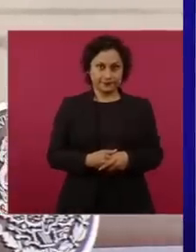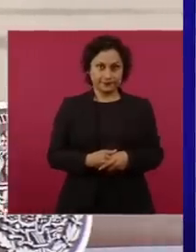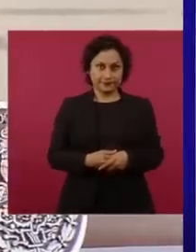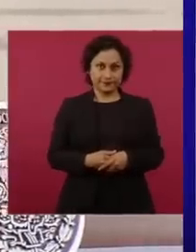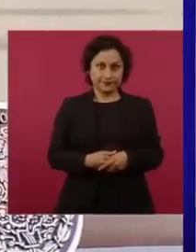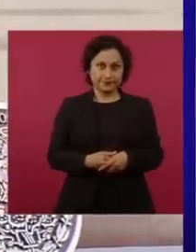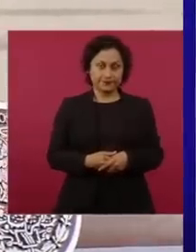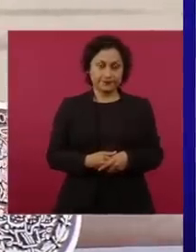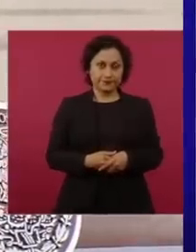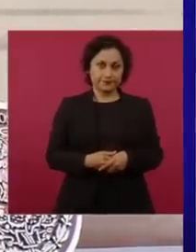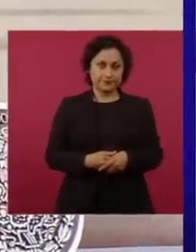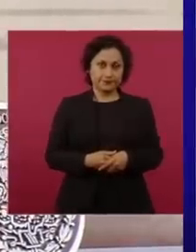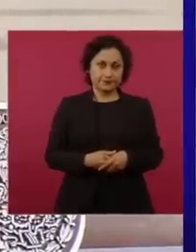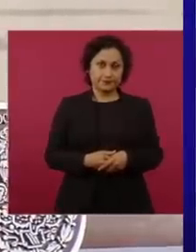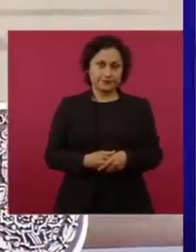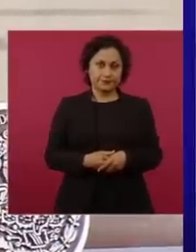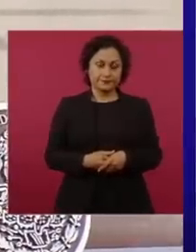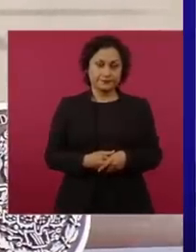mantener